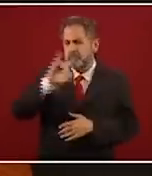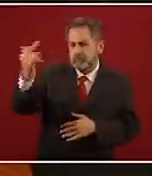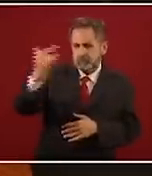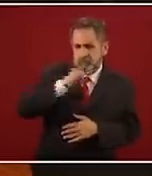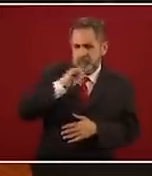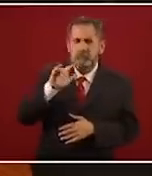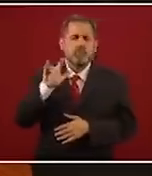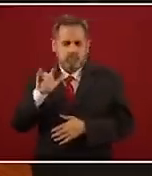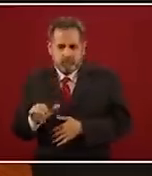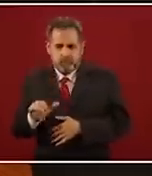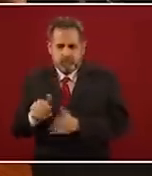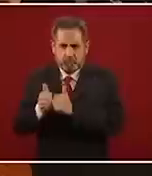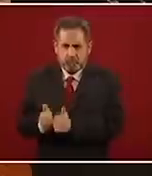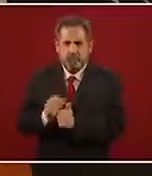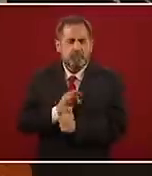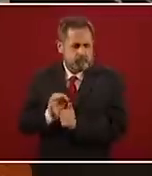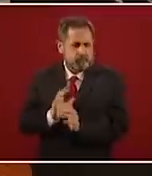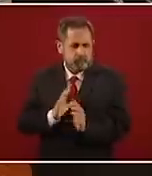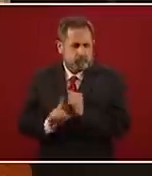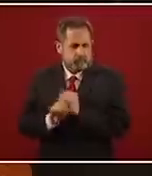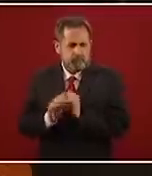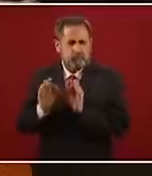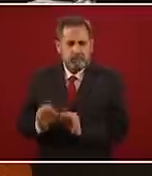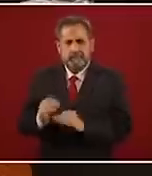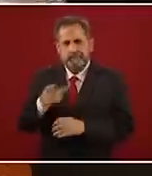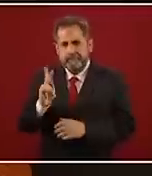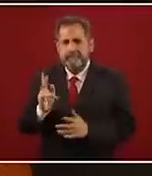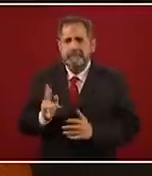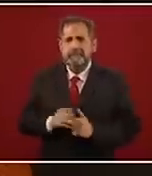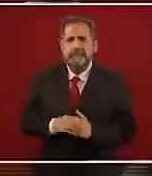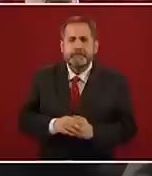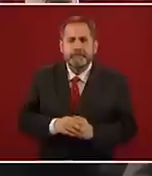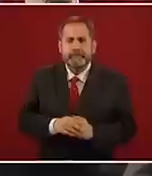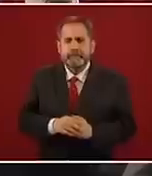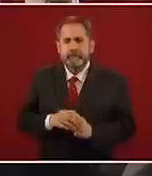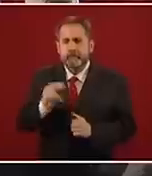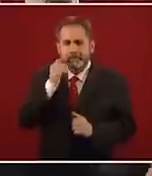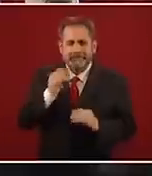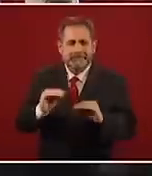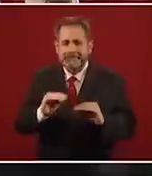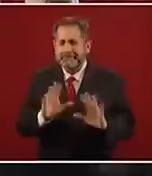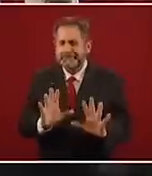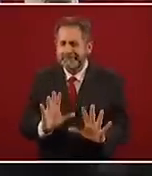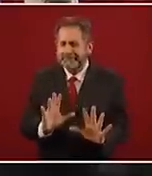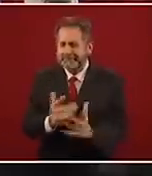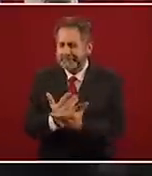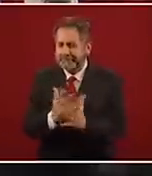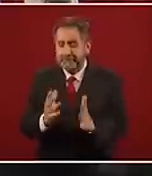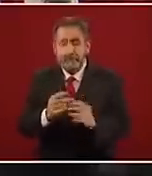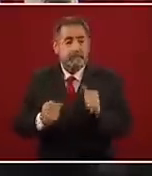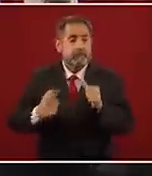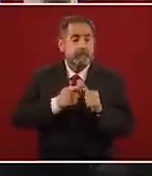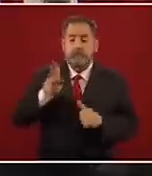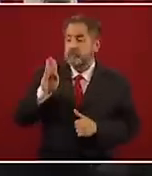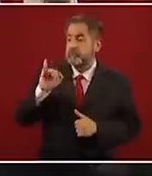aquí, sí, sin problema. Lo que pasa es que no se le quiere mover hasta que se tenga la